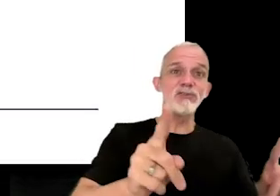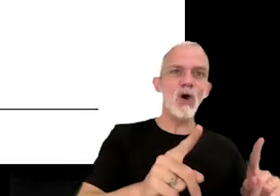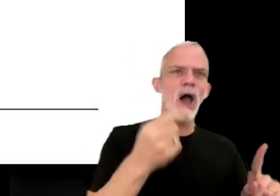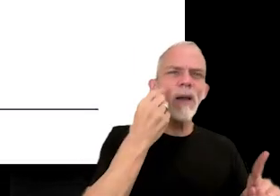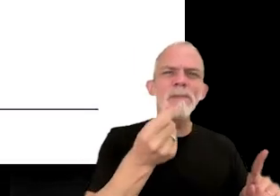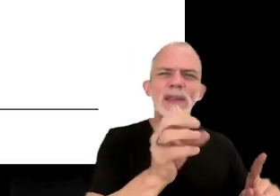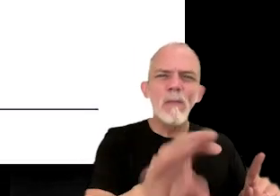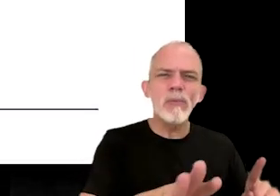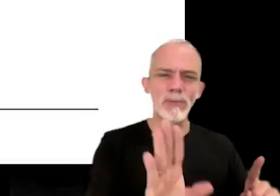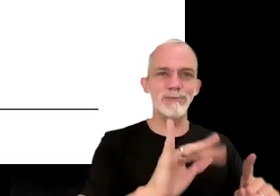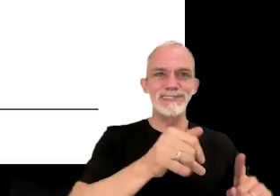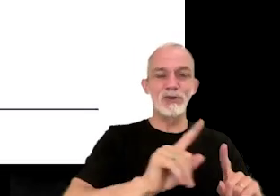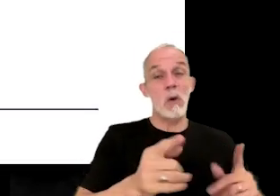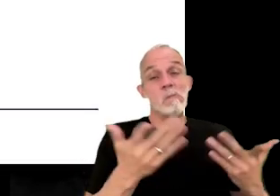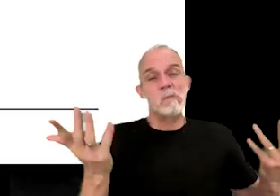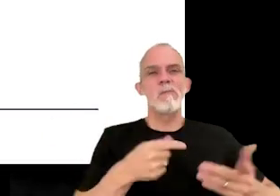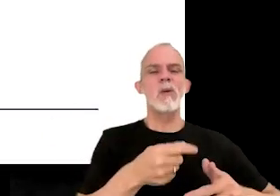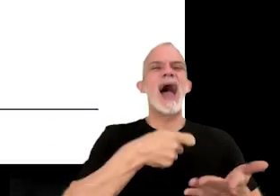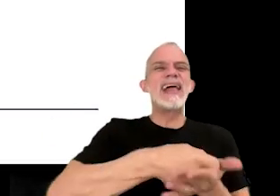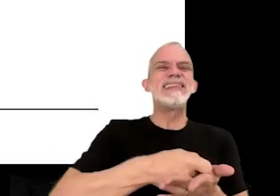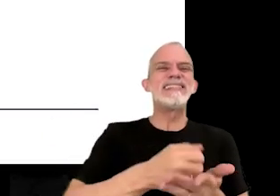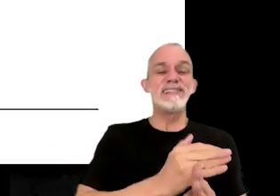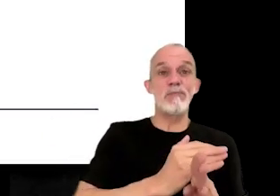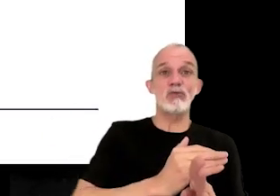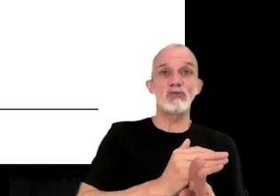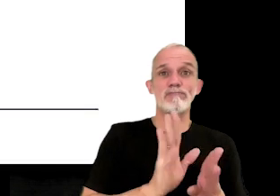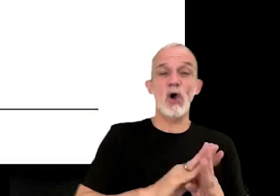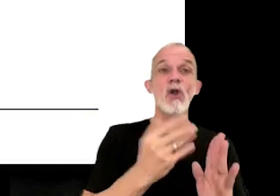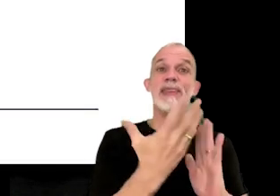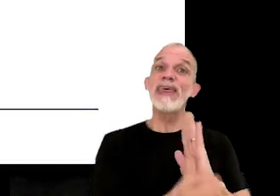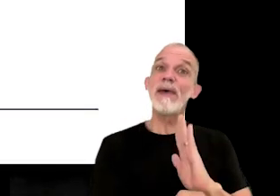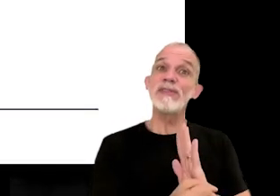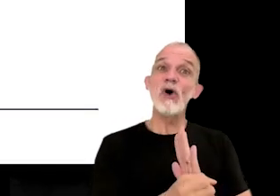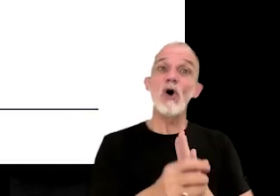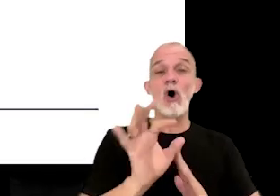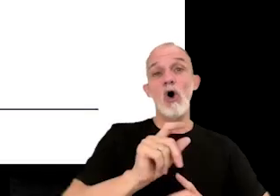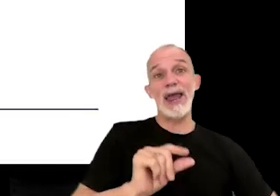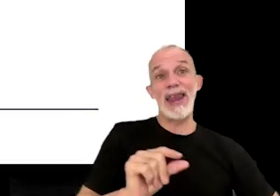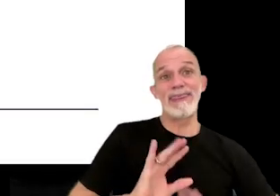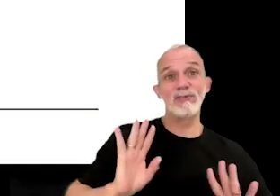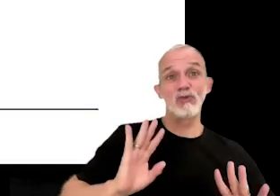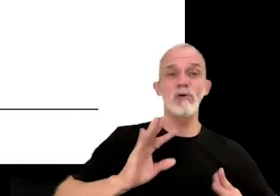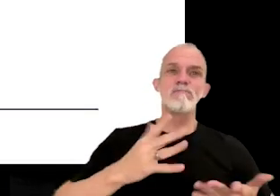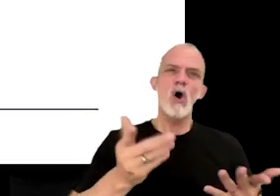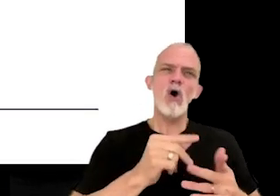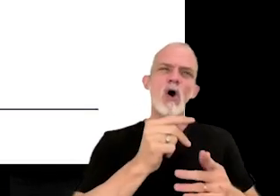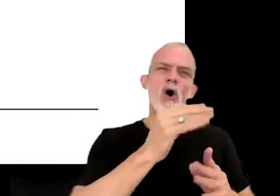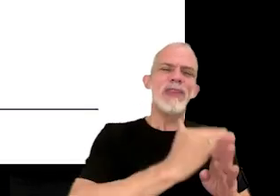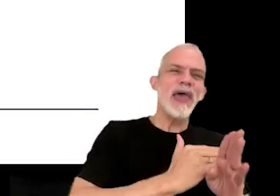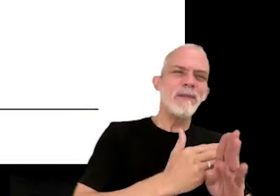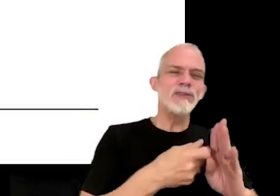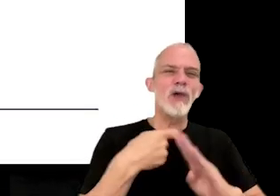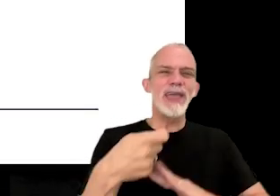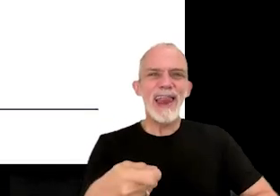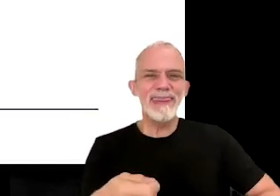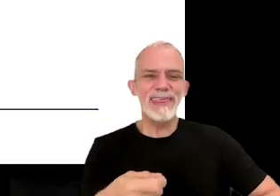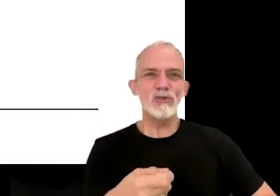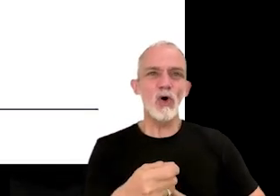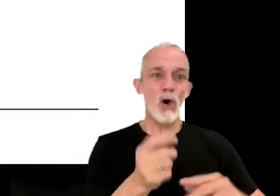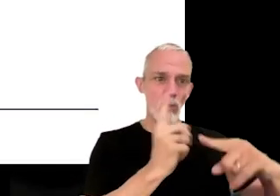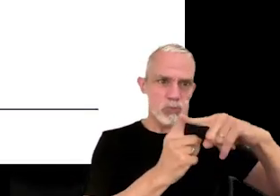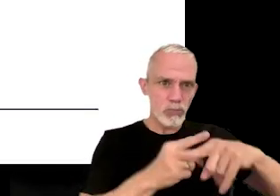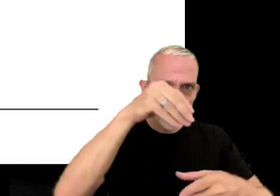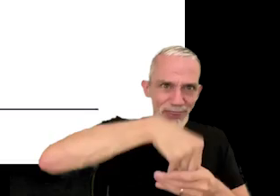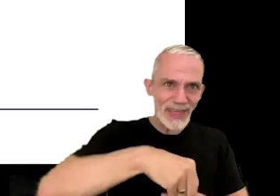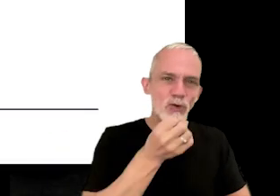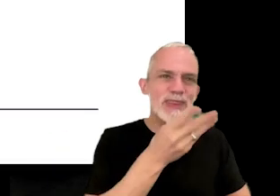Pero bueno, podemos llegar a poner anticipos con débito y crédito o si no directamente el débito y crédito computado en la declaración